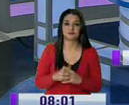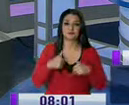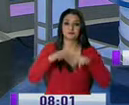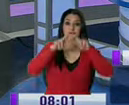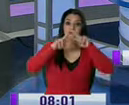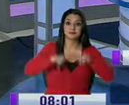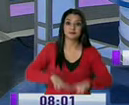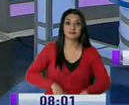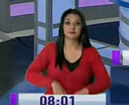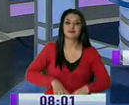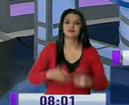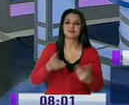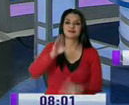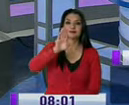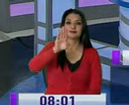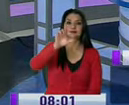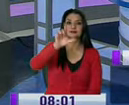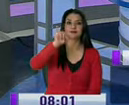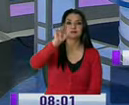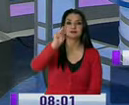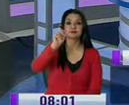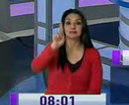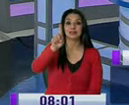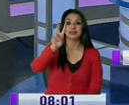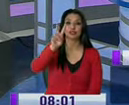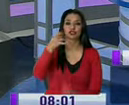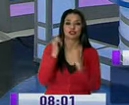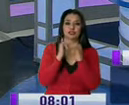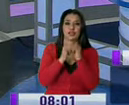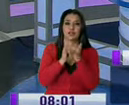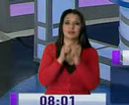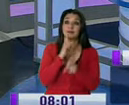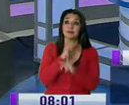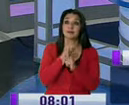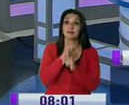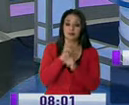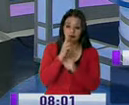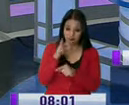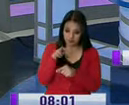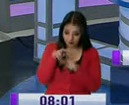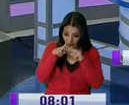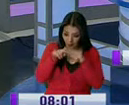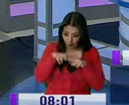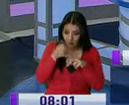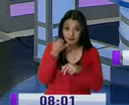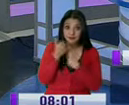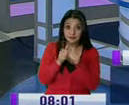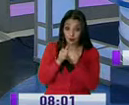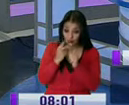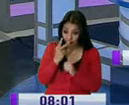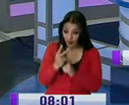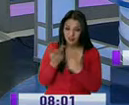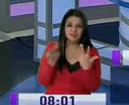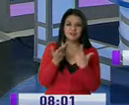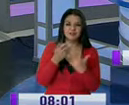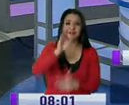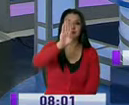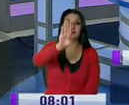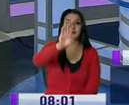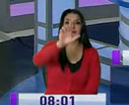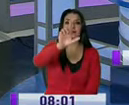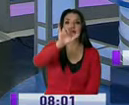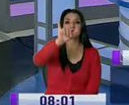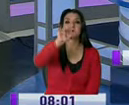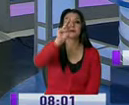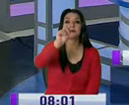chat también. ¿Eh? Por eso me pescaron así. Así. Me pescaron así. De esta manera. Blindos chat, porque en español,